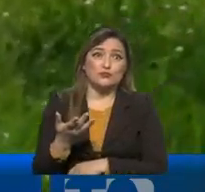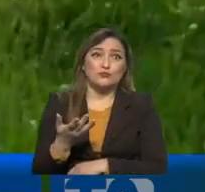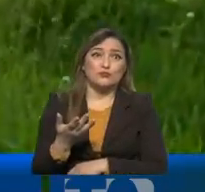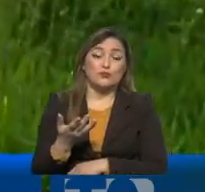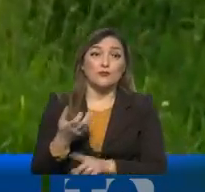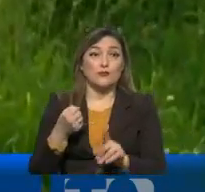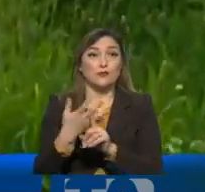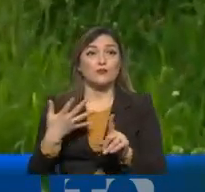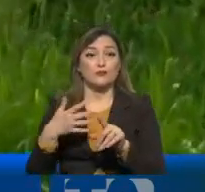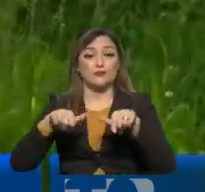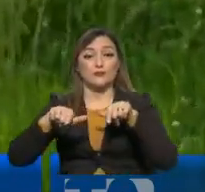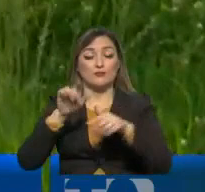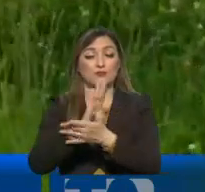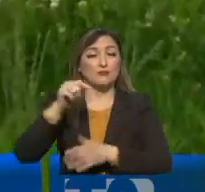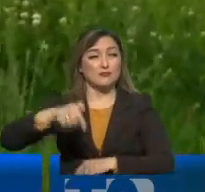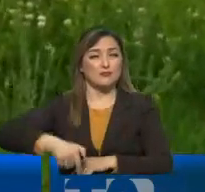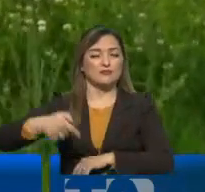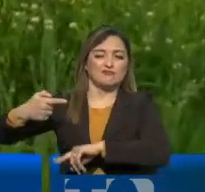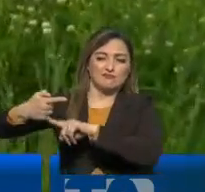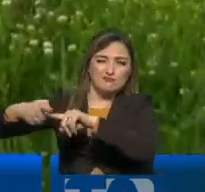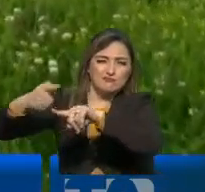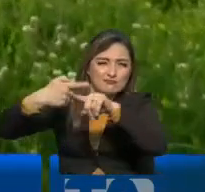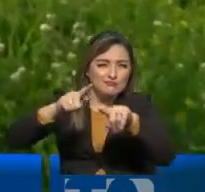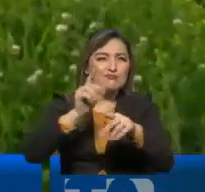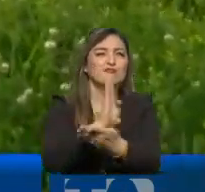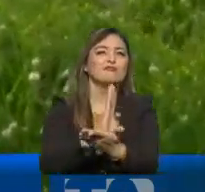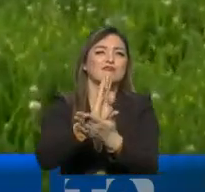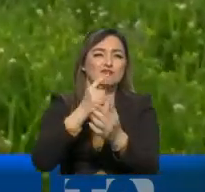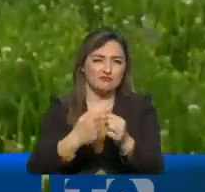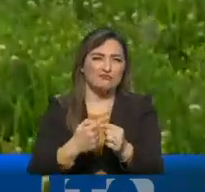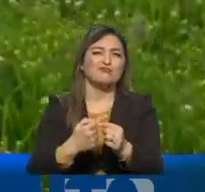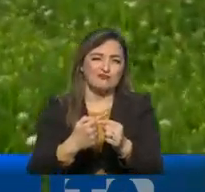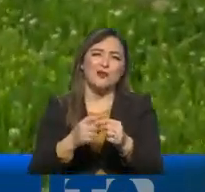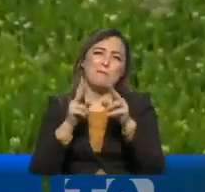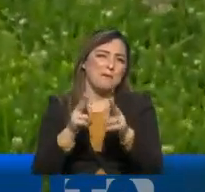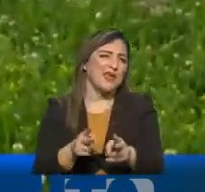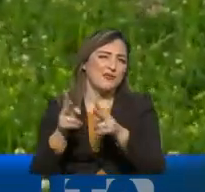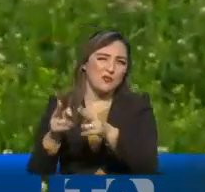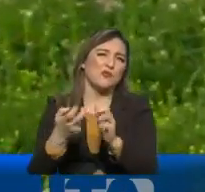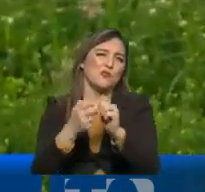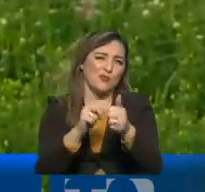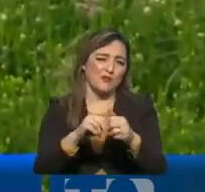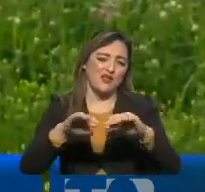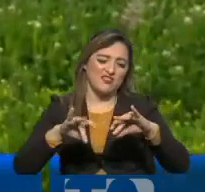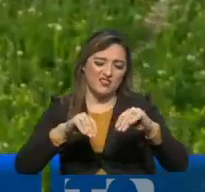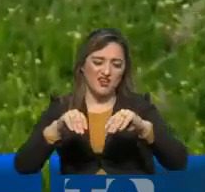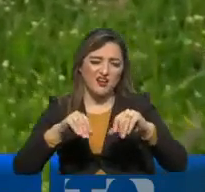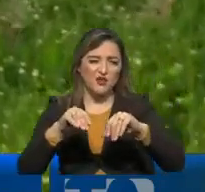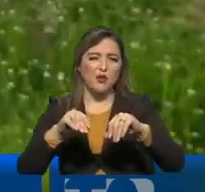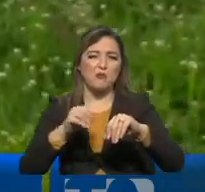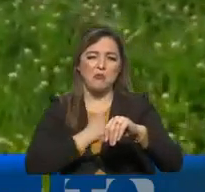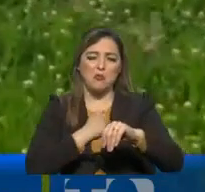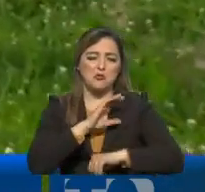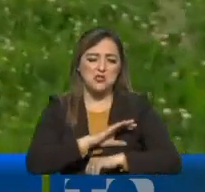aquí al Pinar Alto, sino también a otros sectores de Quito. ¿Qué piden a las autoridades? ¿Qué quieren que se haga en